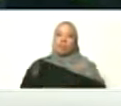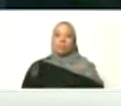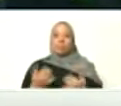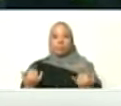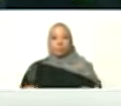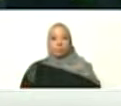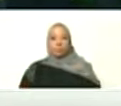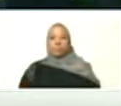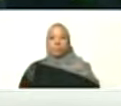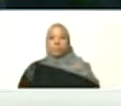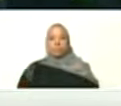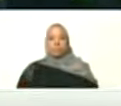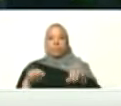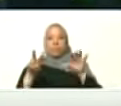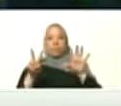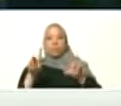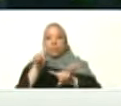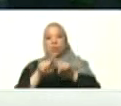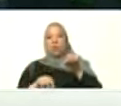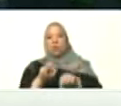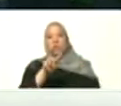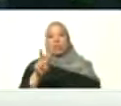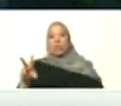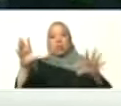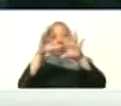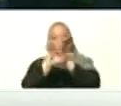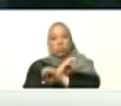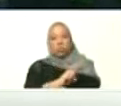son las 7:22 de la noche.